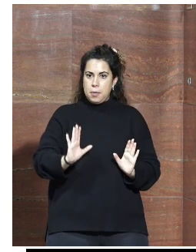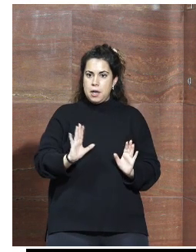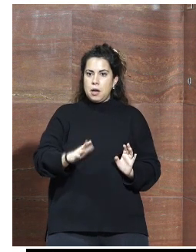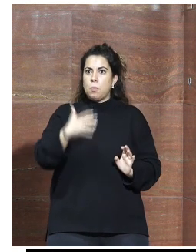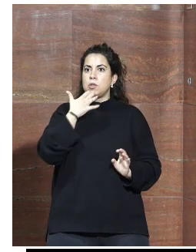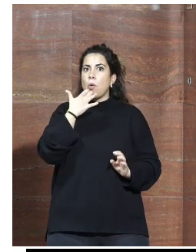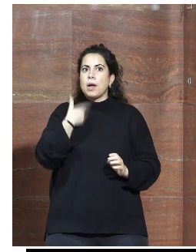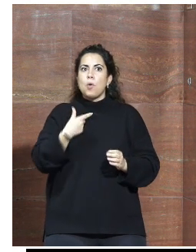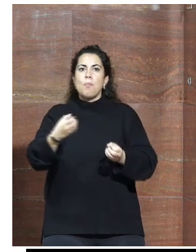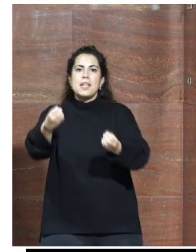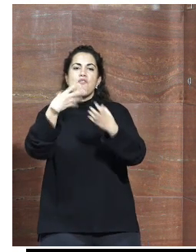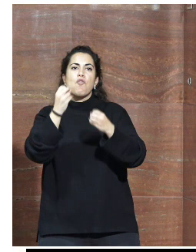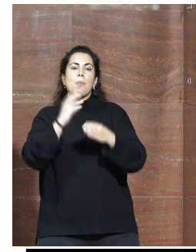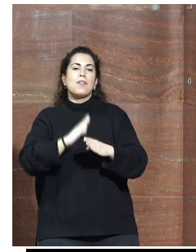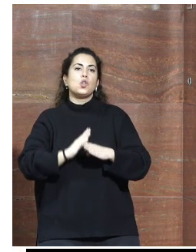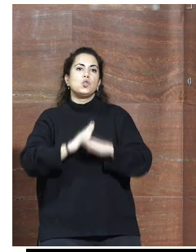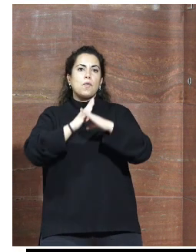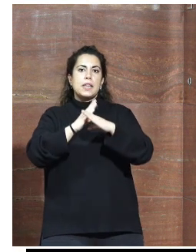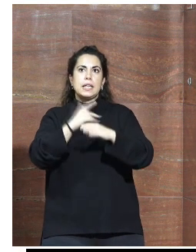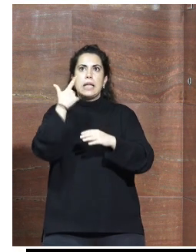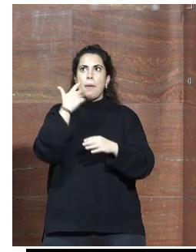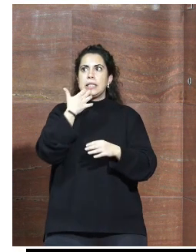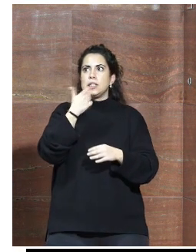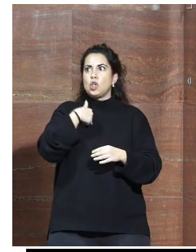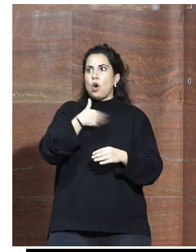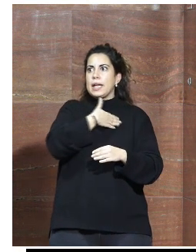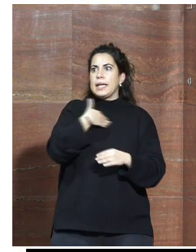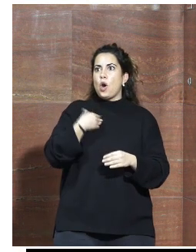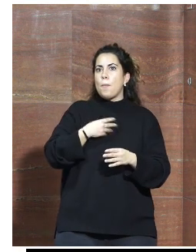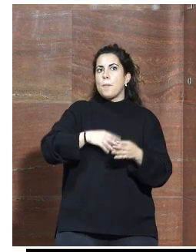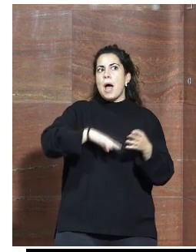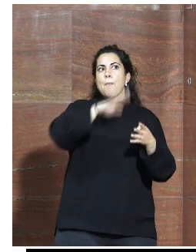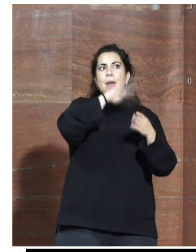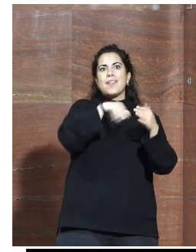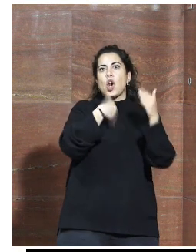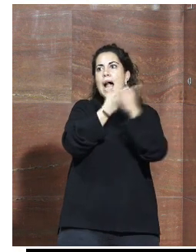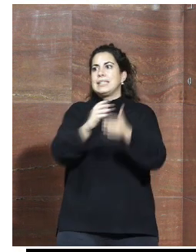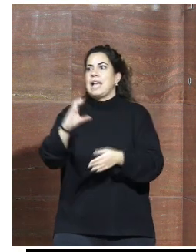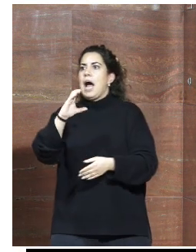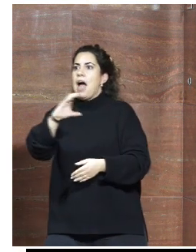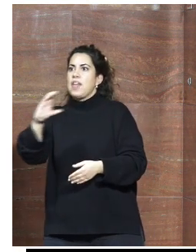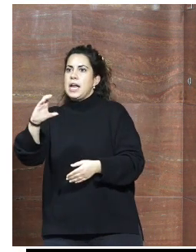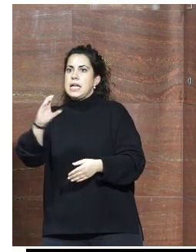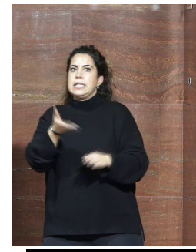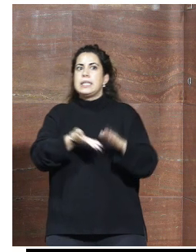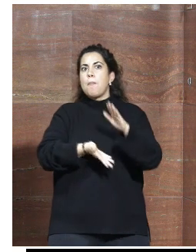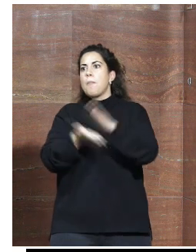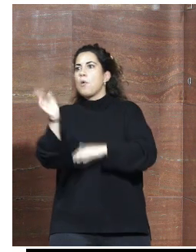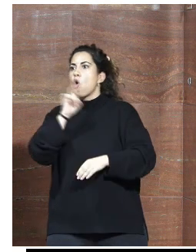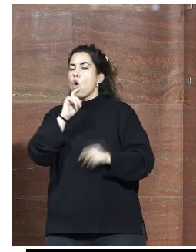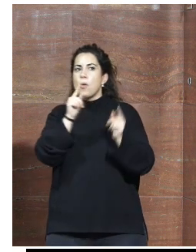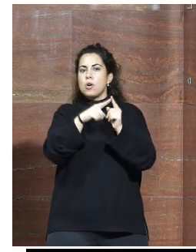pues información suficiente como para saber si decido irme de Barcelona a Cáceres, por ejemplo, cómo voy desde Barcelona a